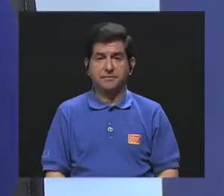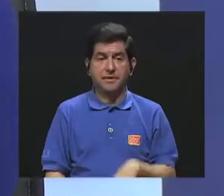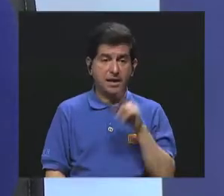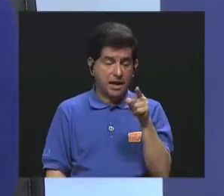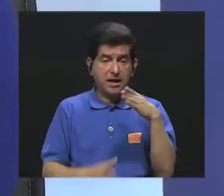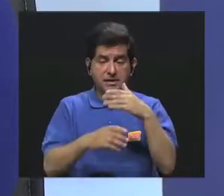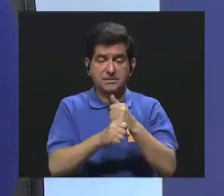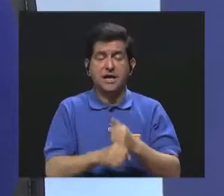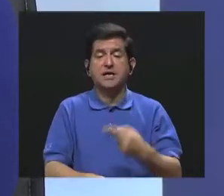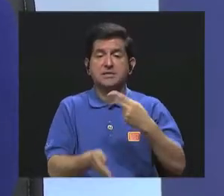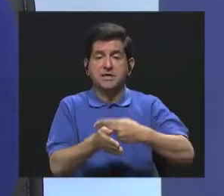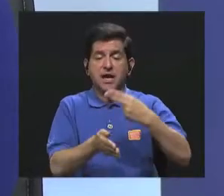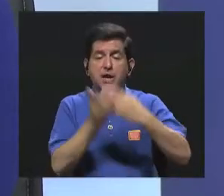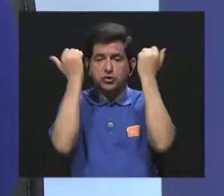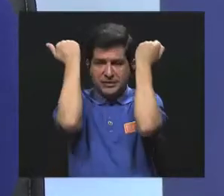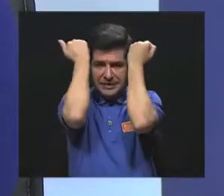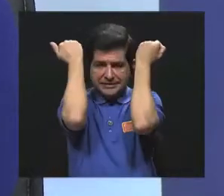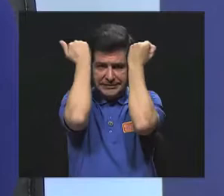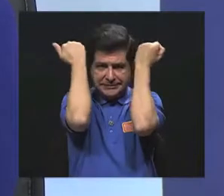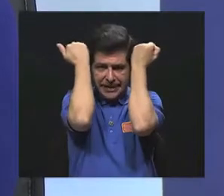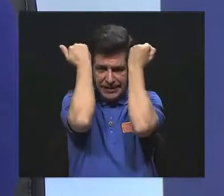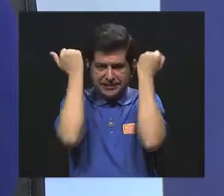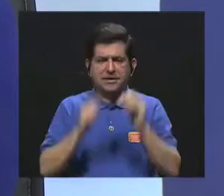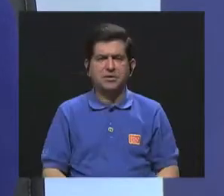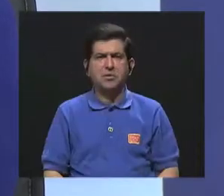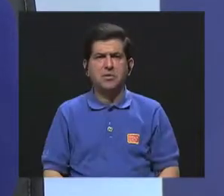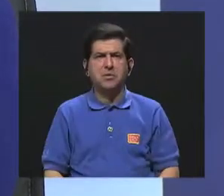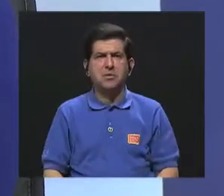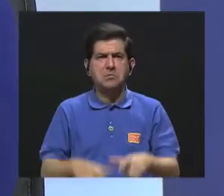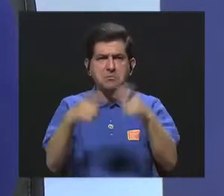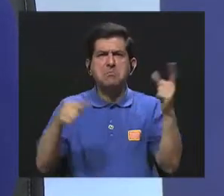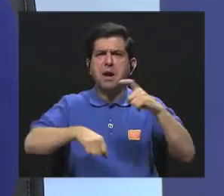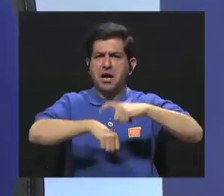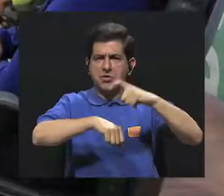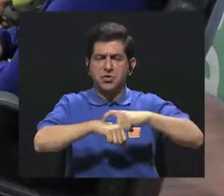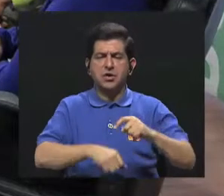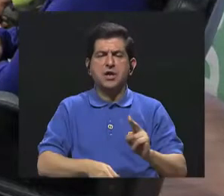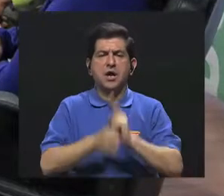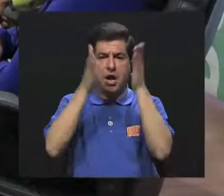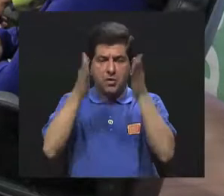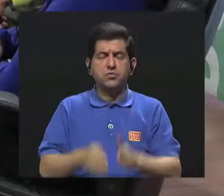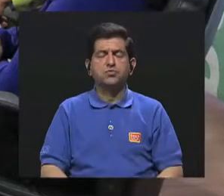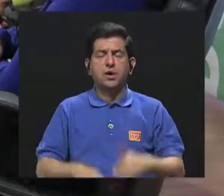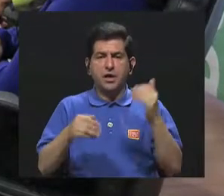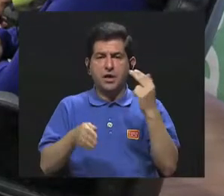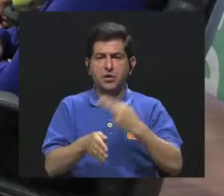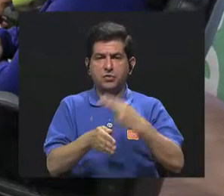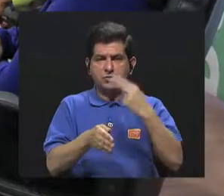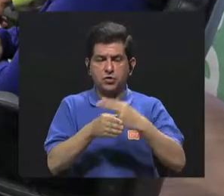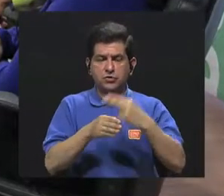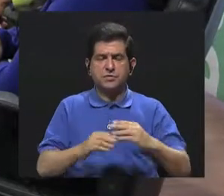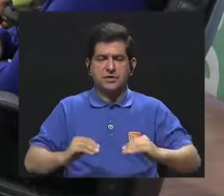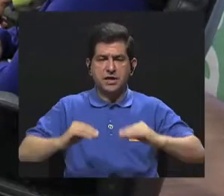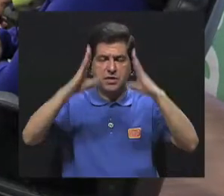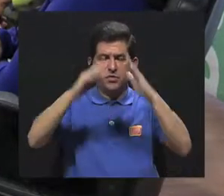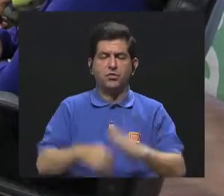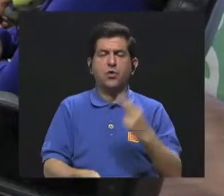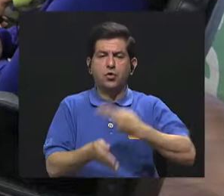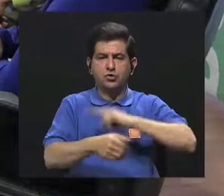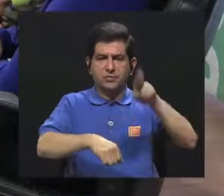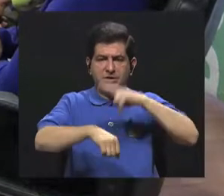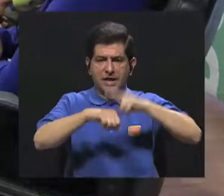realizado en el hospital psiquiátrico, casi, uh-huh, siempre la mayoría del tiempo, con usuarios del hospital diurno del Hospital Nacional